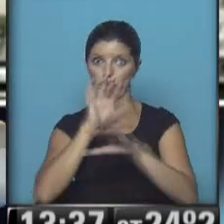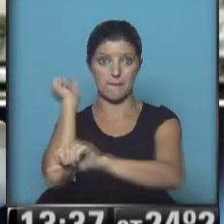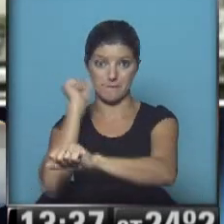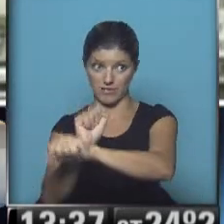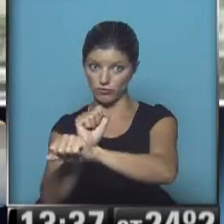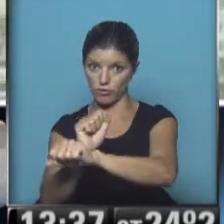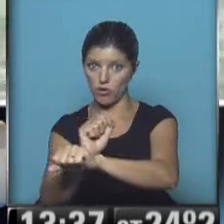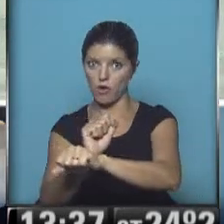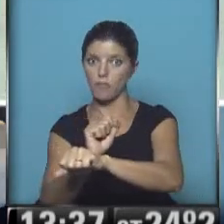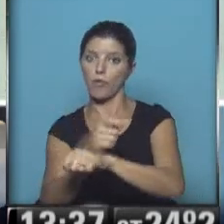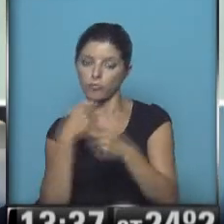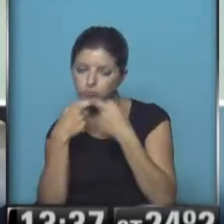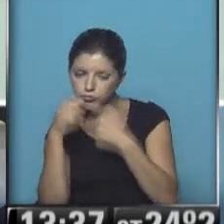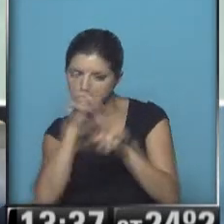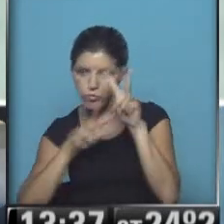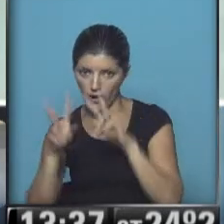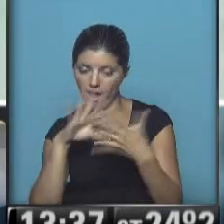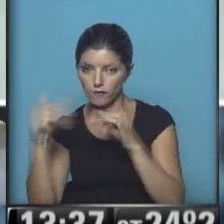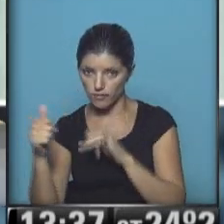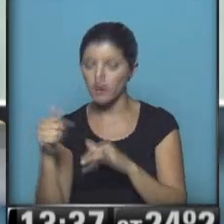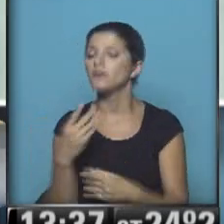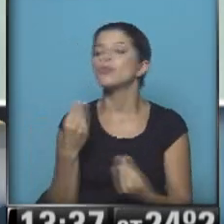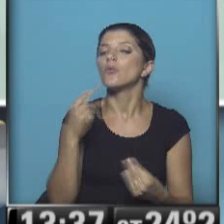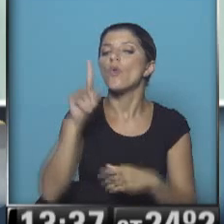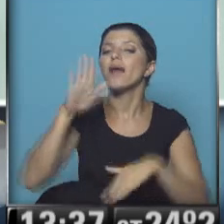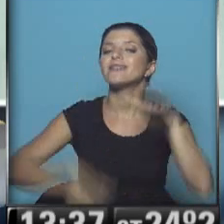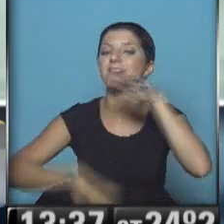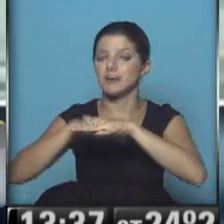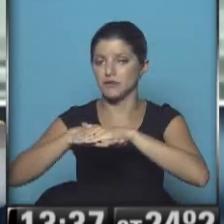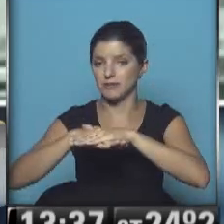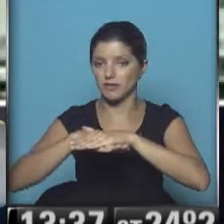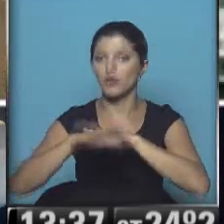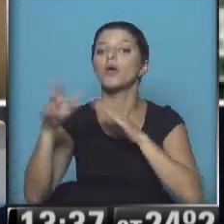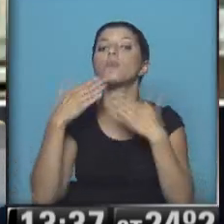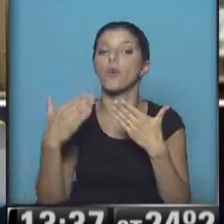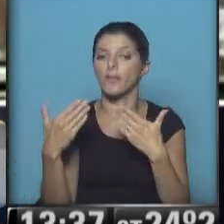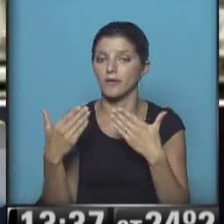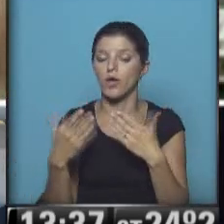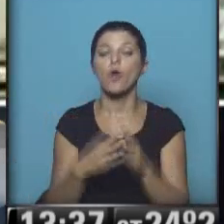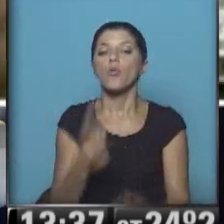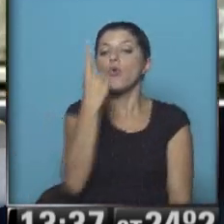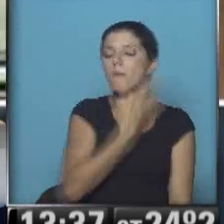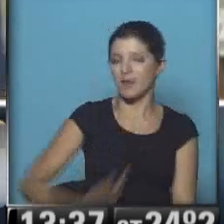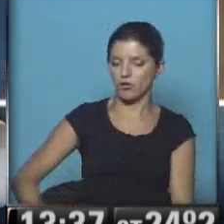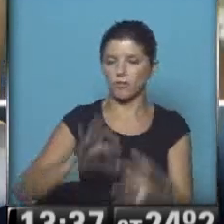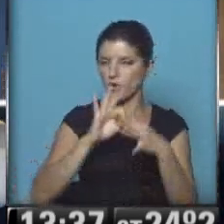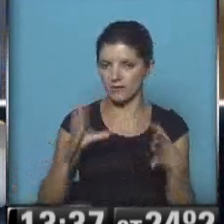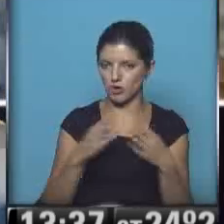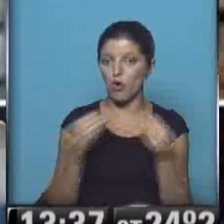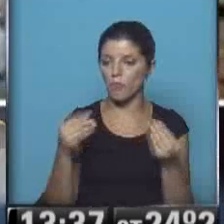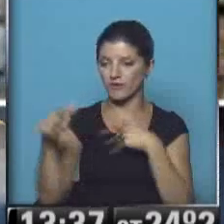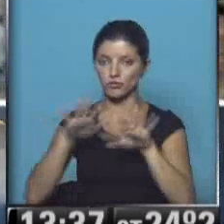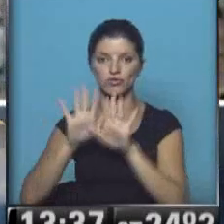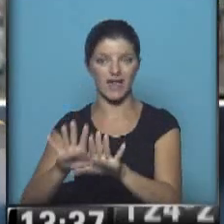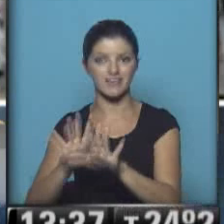por conspiración Cuál es el límite de lo que de dónde pueden actuar cómo tiene que actuar Un gobierno democrático frente a un